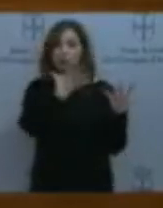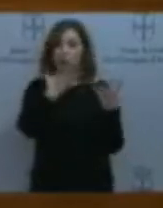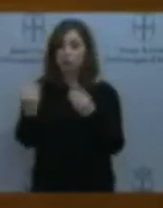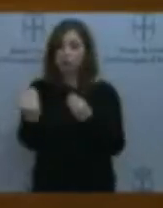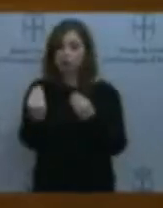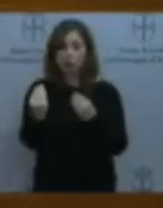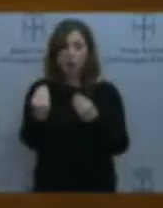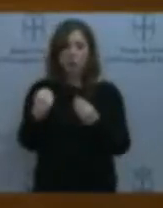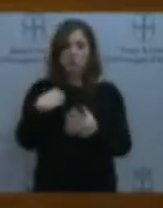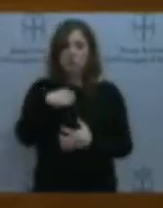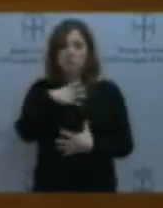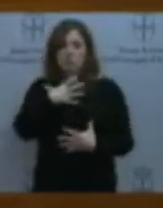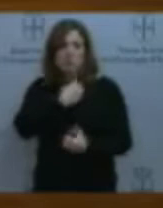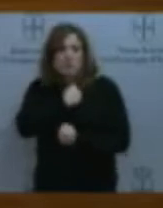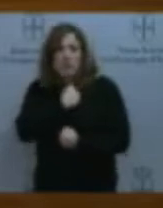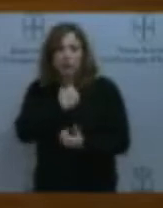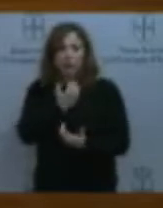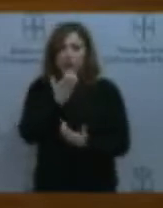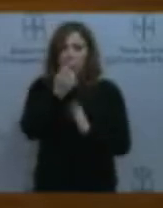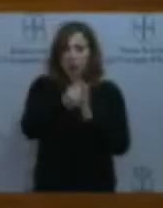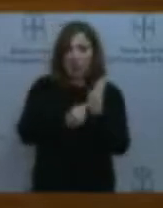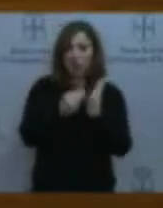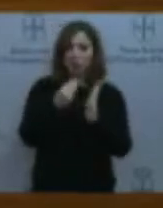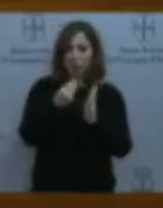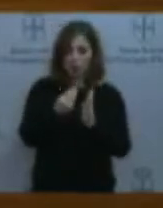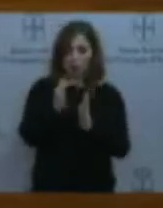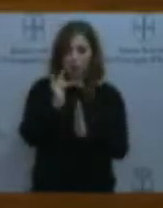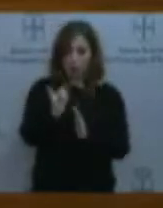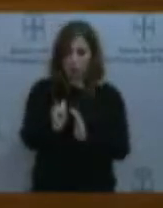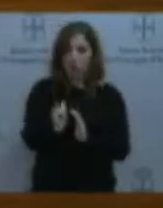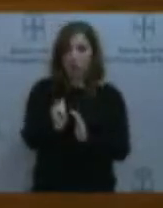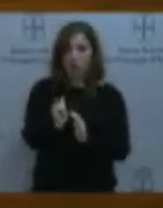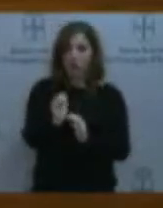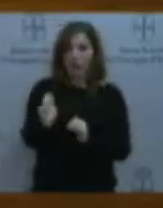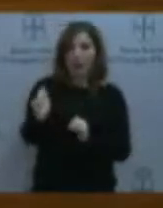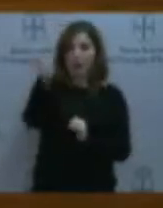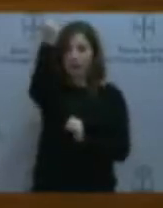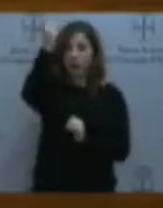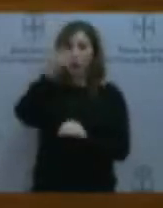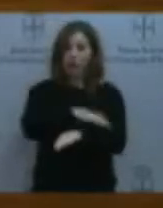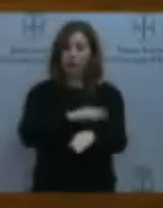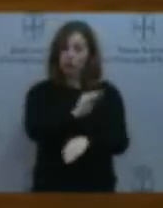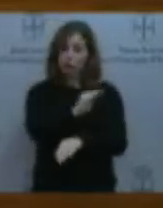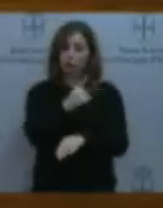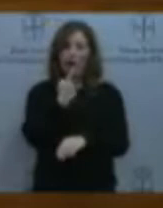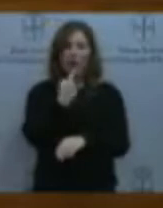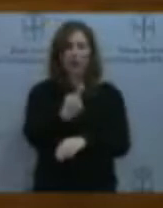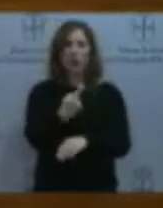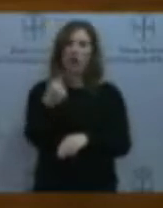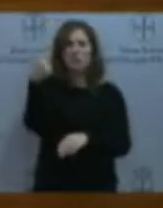agoreros que se frustran cada vez que hay un buen dato, algún éxito de su gobierno, y que son agoreros porque no lo